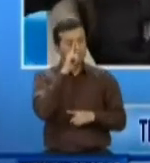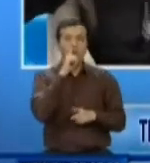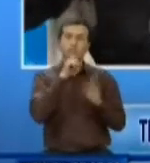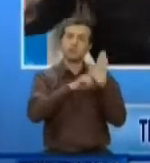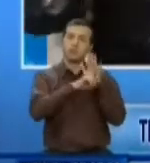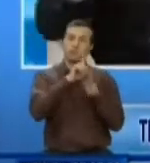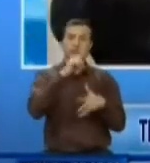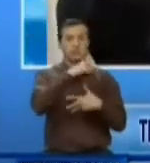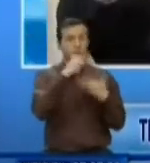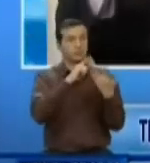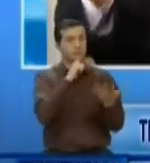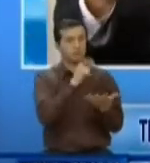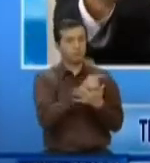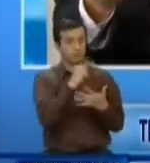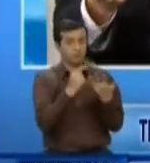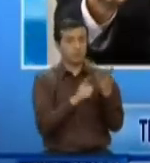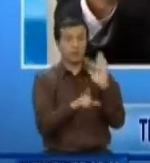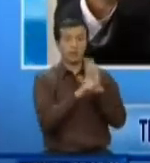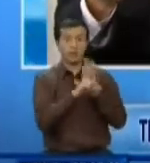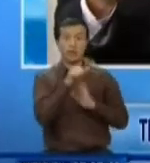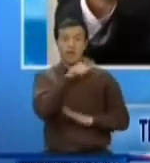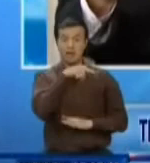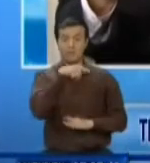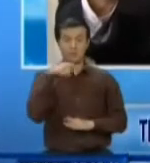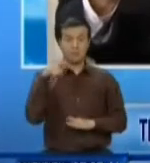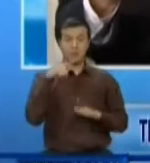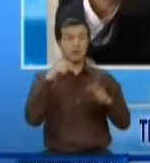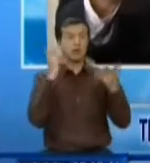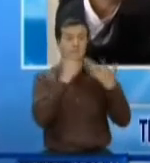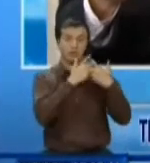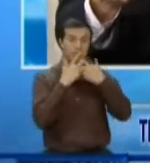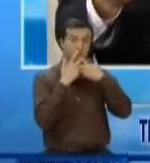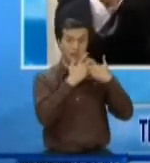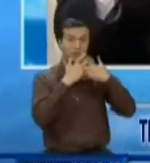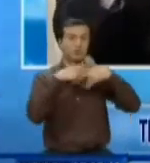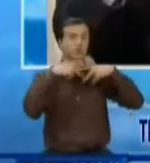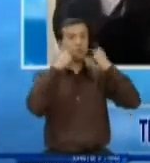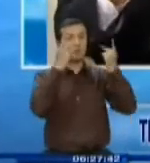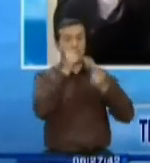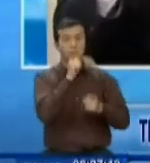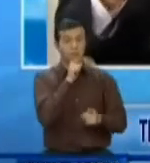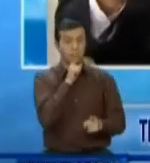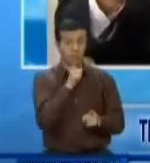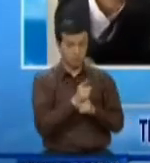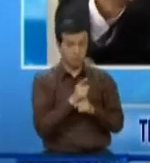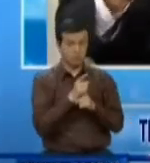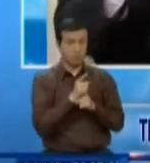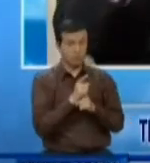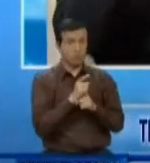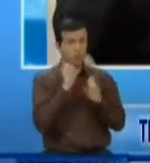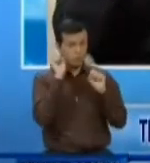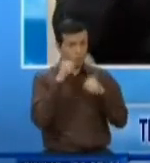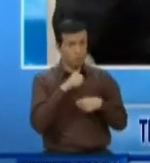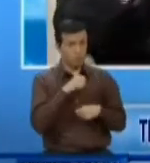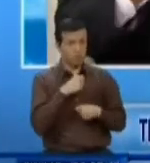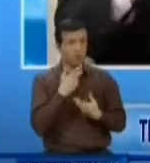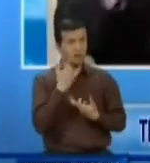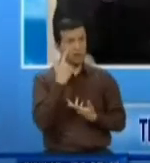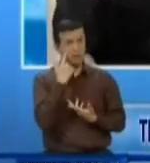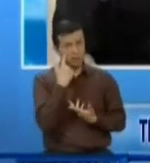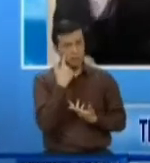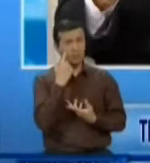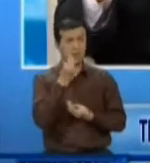etcétera etcétera con esta ley de la app o articulación pública privada se va a abrir una un